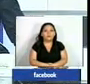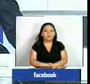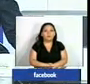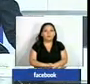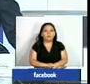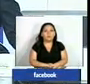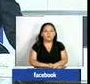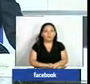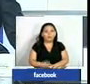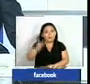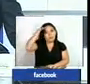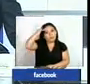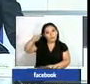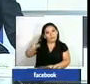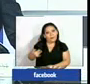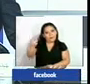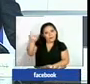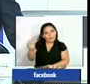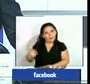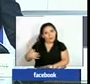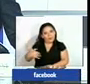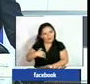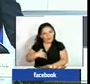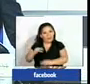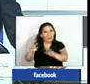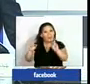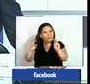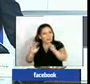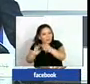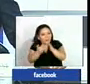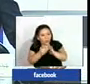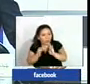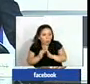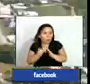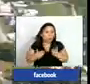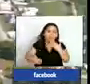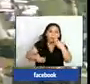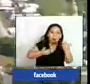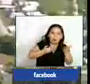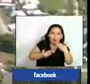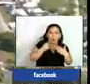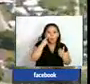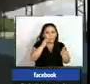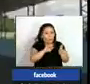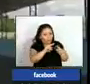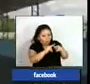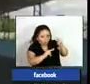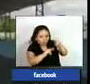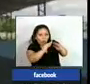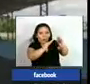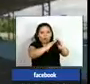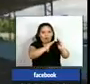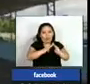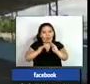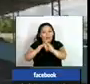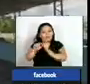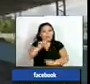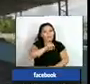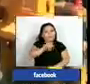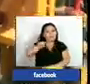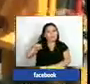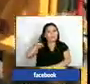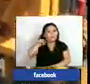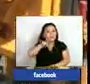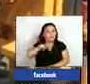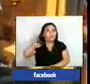Y la ministra de Vivienda, Michelle Sol, dio a conocer los avances en algunos proyectos de vivienda social, como el complejo habitacional